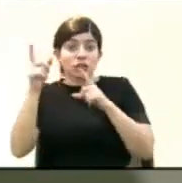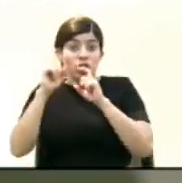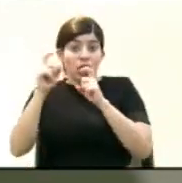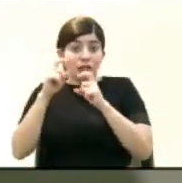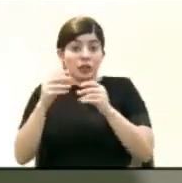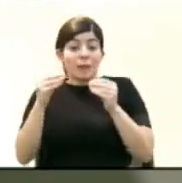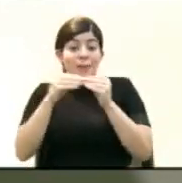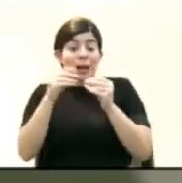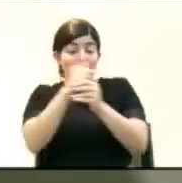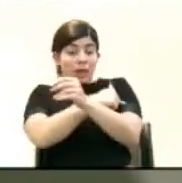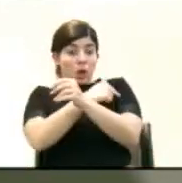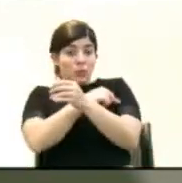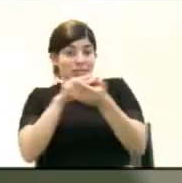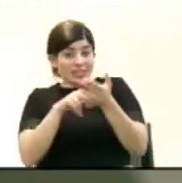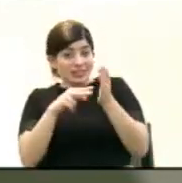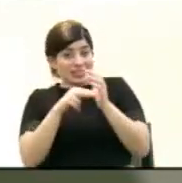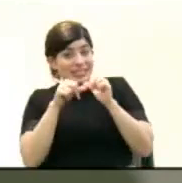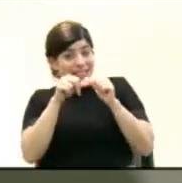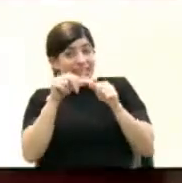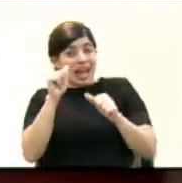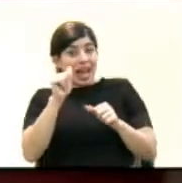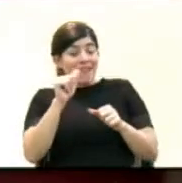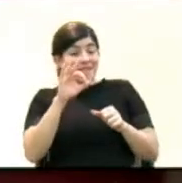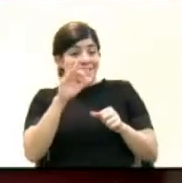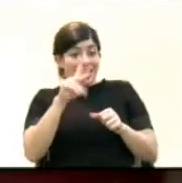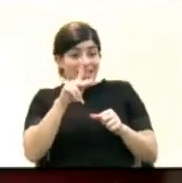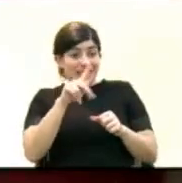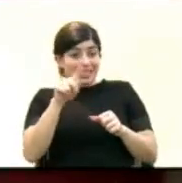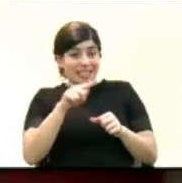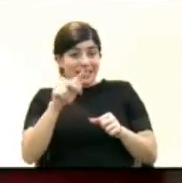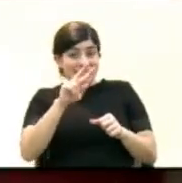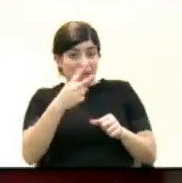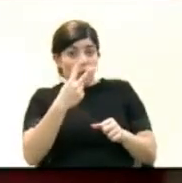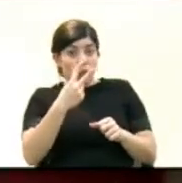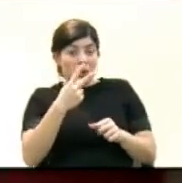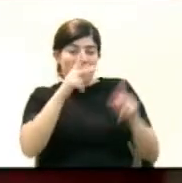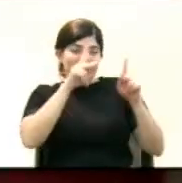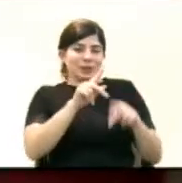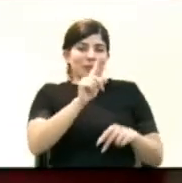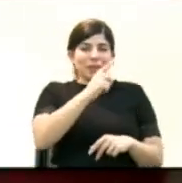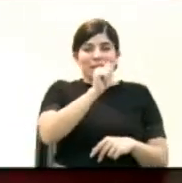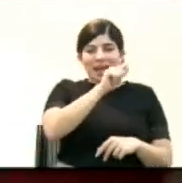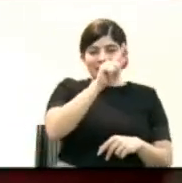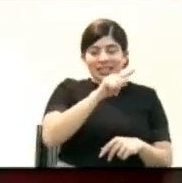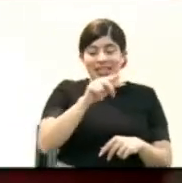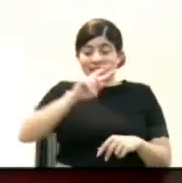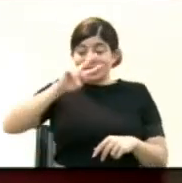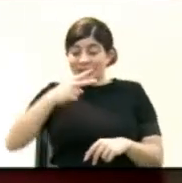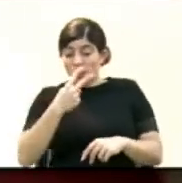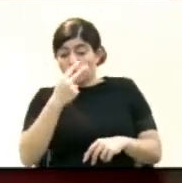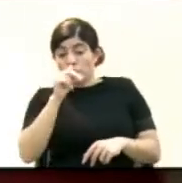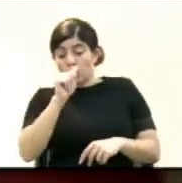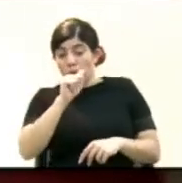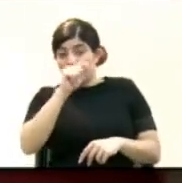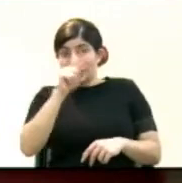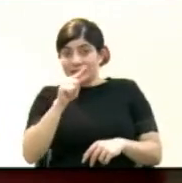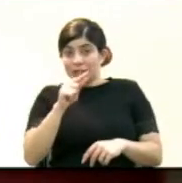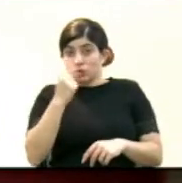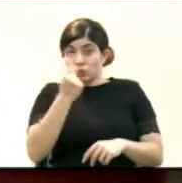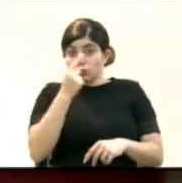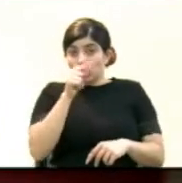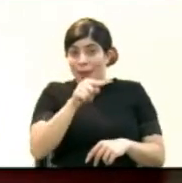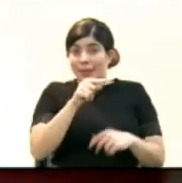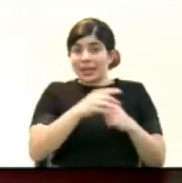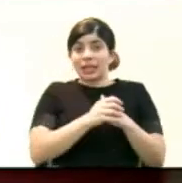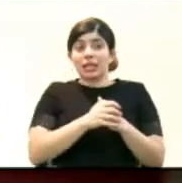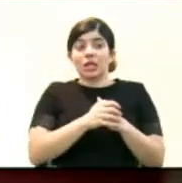están llegando más vacunas, ¿se va a seguir utilizando la vacuna de Pfizer como segunda opción en el caso de los que tenían la primera dosis de AstraZeneca, o ya se va a retomar solo AstraZeneca en primera y segunda